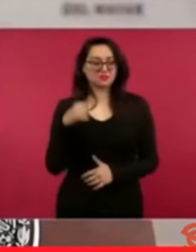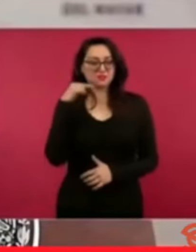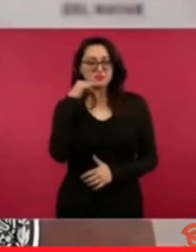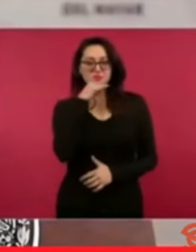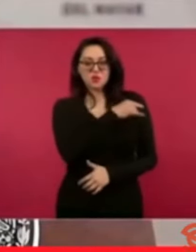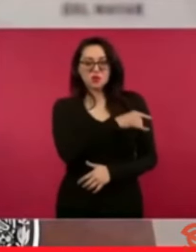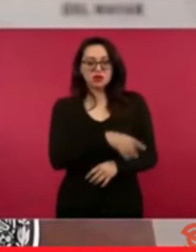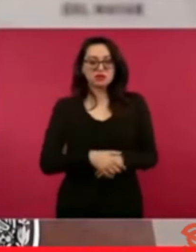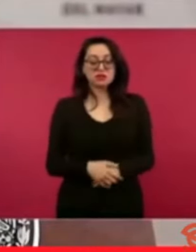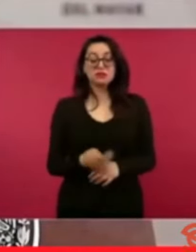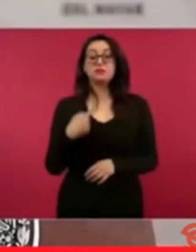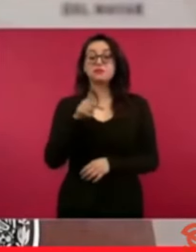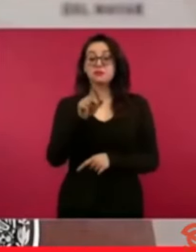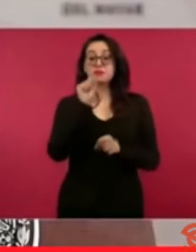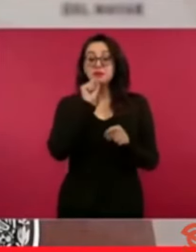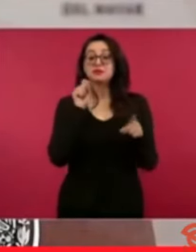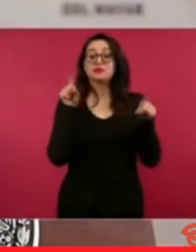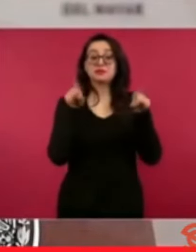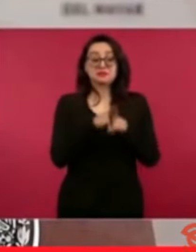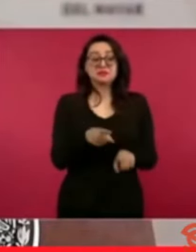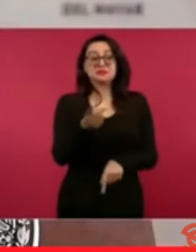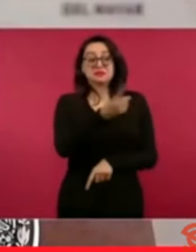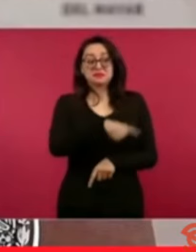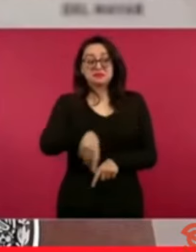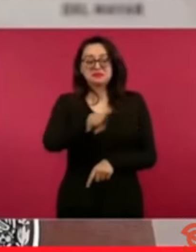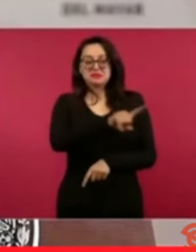convencionales, famosos,